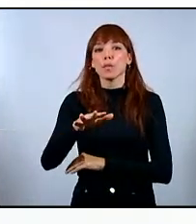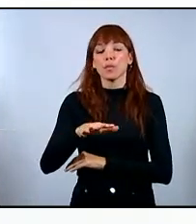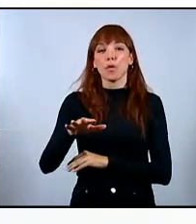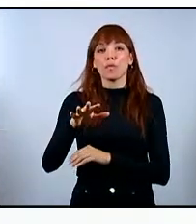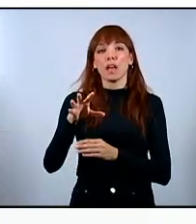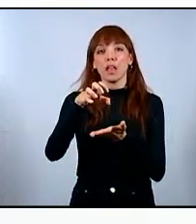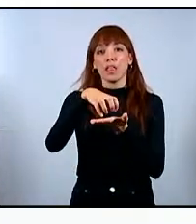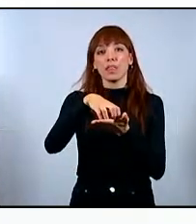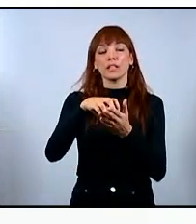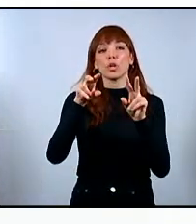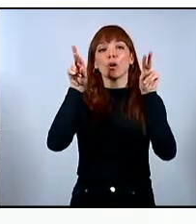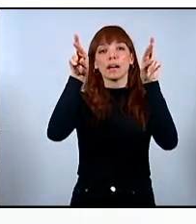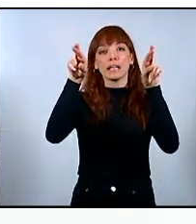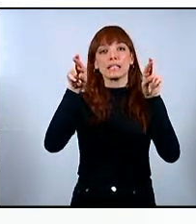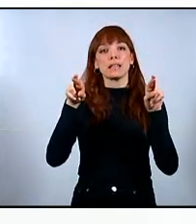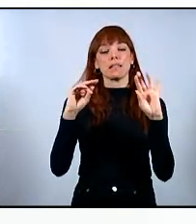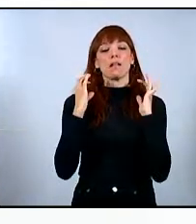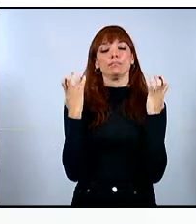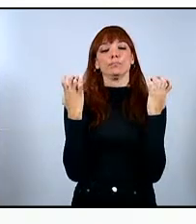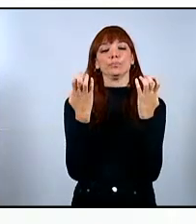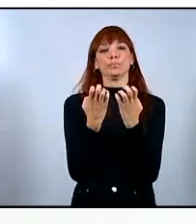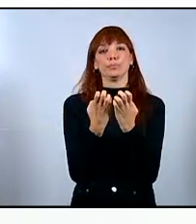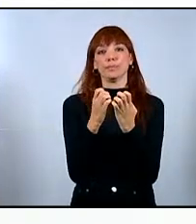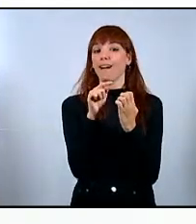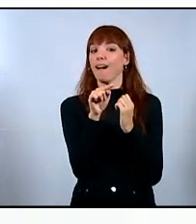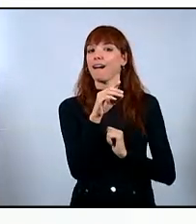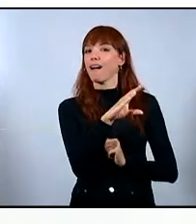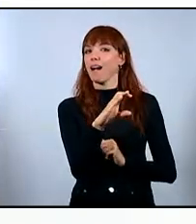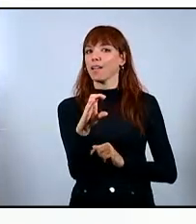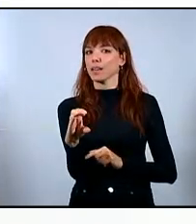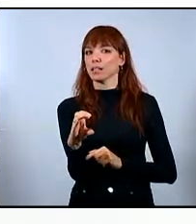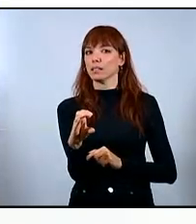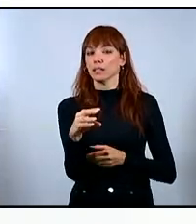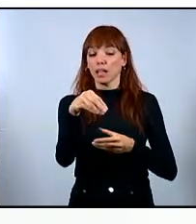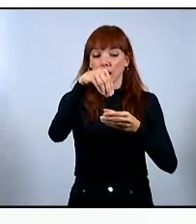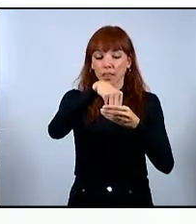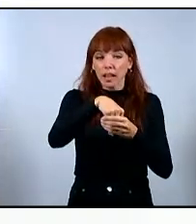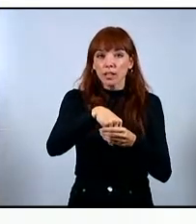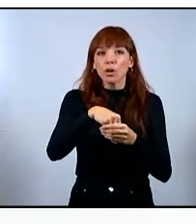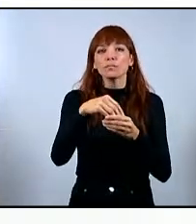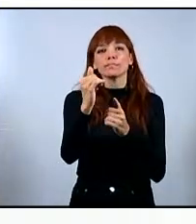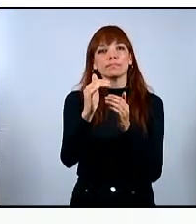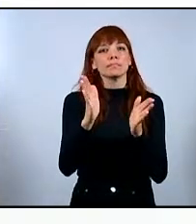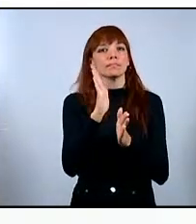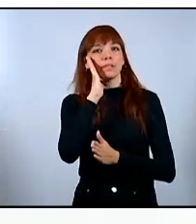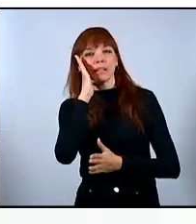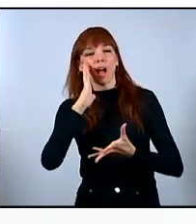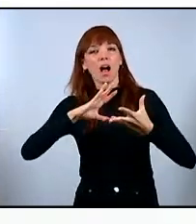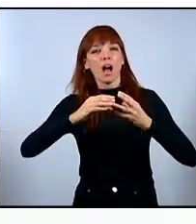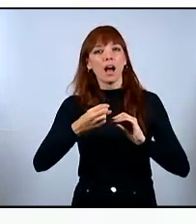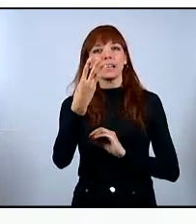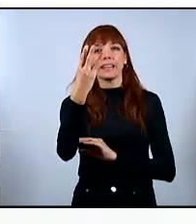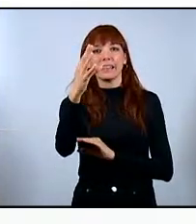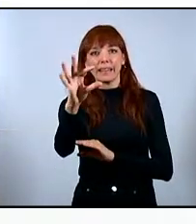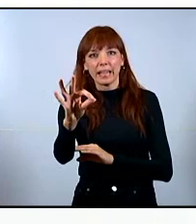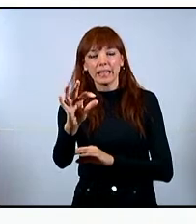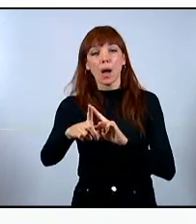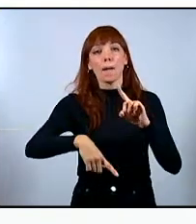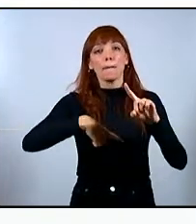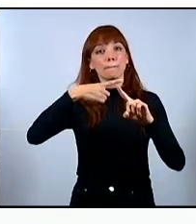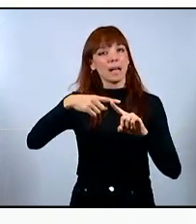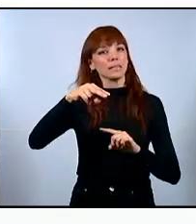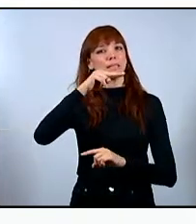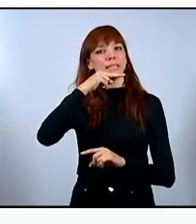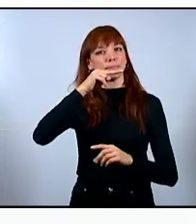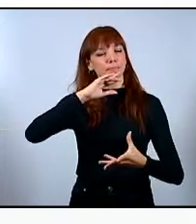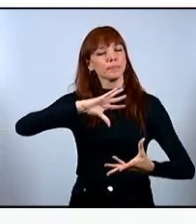Residencial Cervantes de Cáceres. Este centro va a poder contar con 30 habitaciones adaptadas, con baños geriátricos y